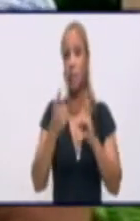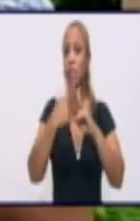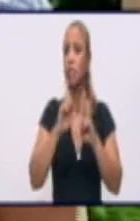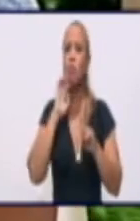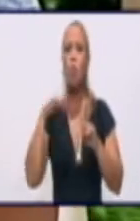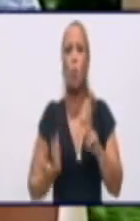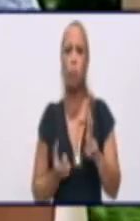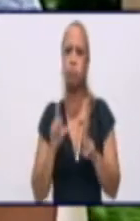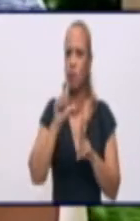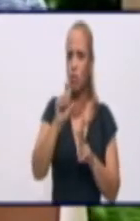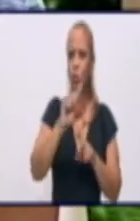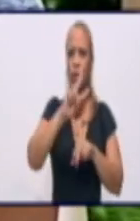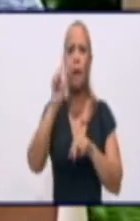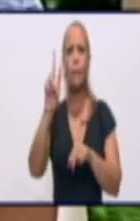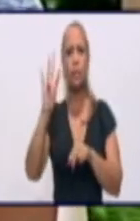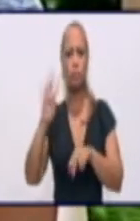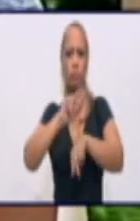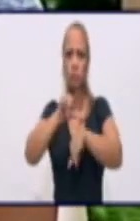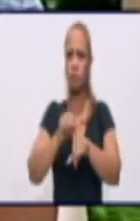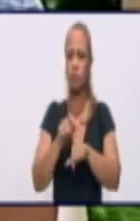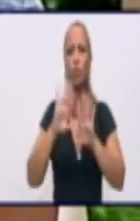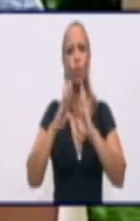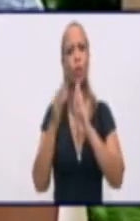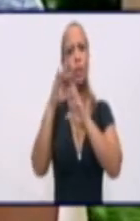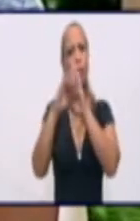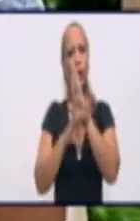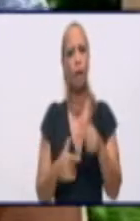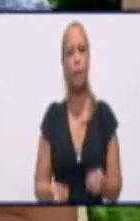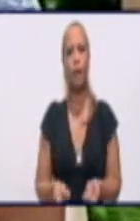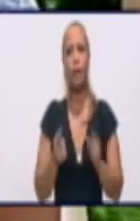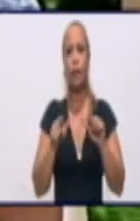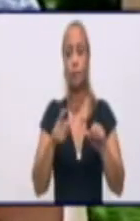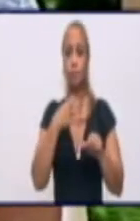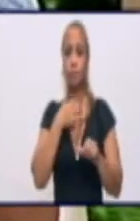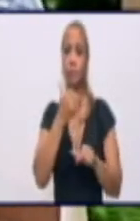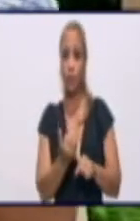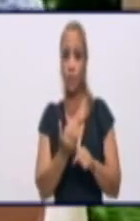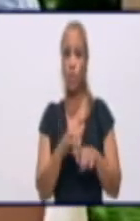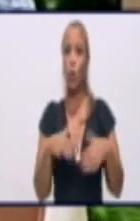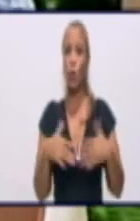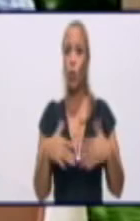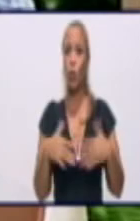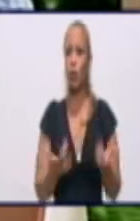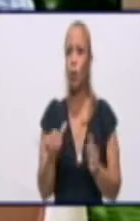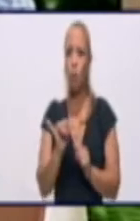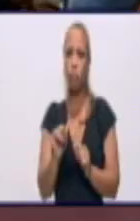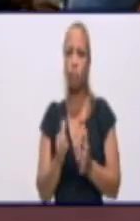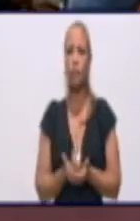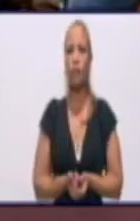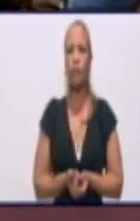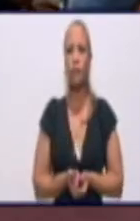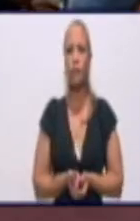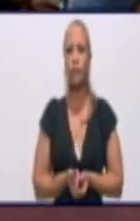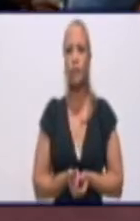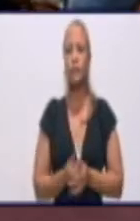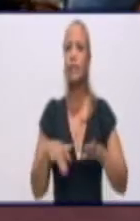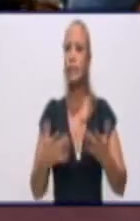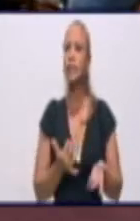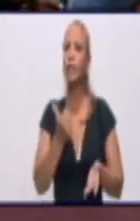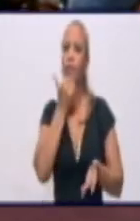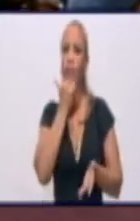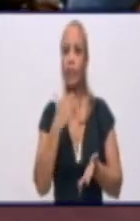comportado en las últimas horas todo este programa que, al tener afectaciones, pues provoca también que se afecte el